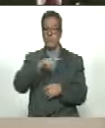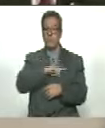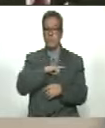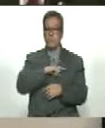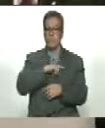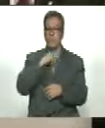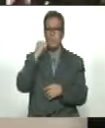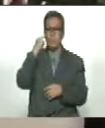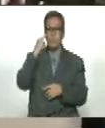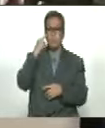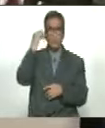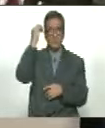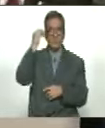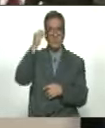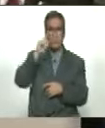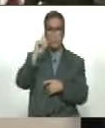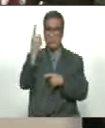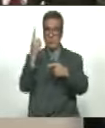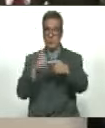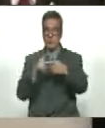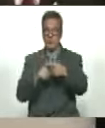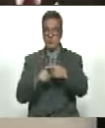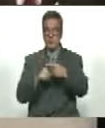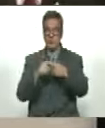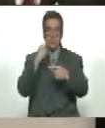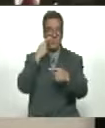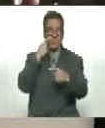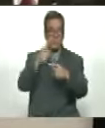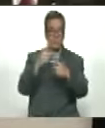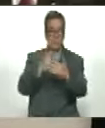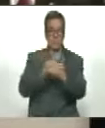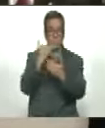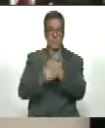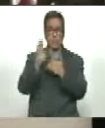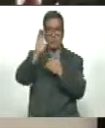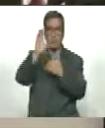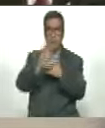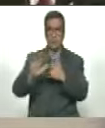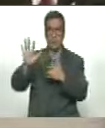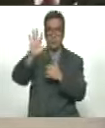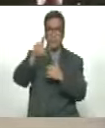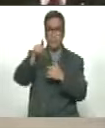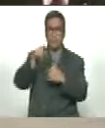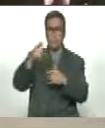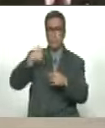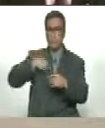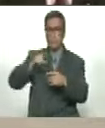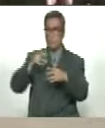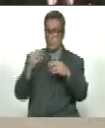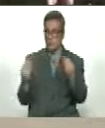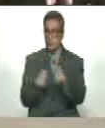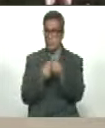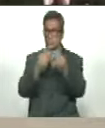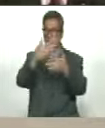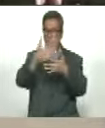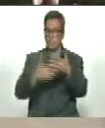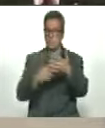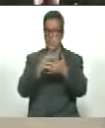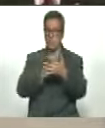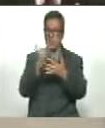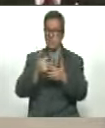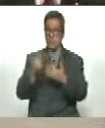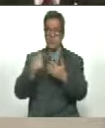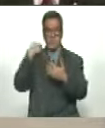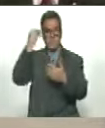asumiendo esto en primer lugar desde la perspectiva del Plan de la Patria, que tiene un conjunto de planteamientos en